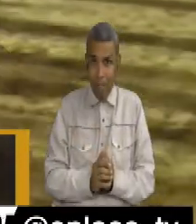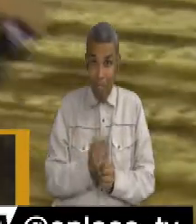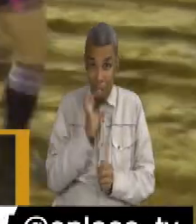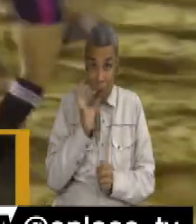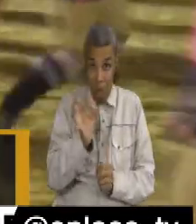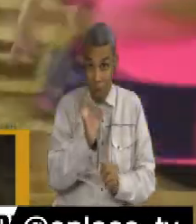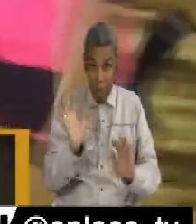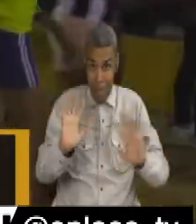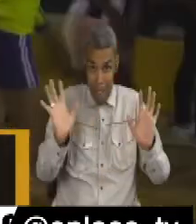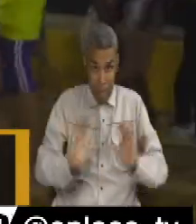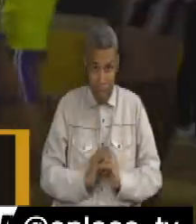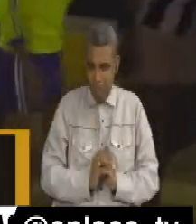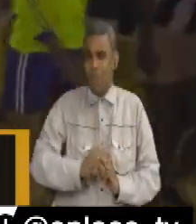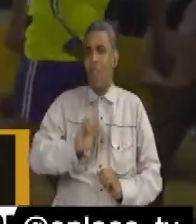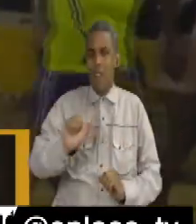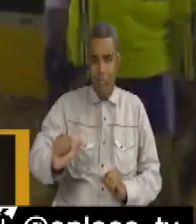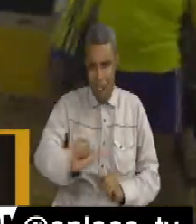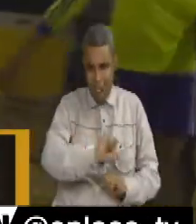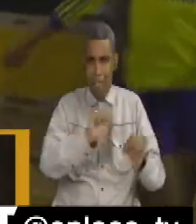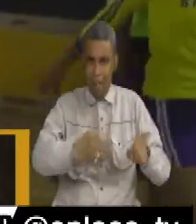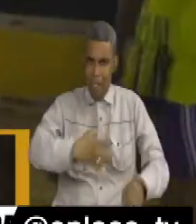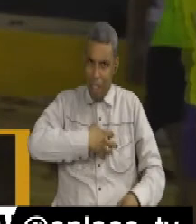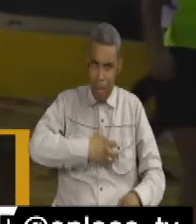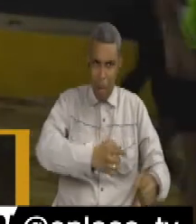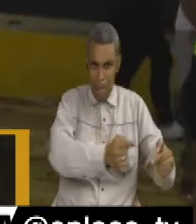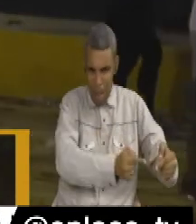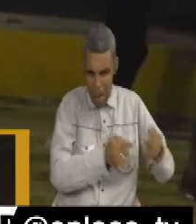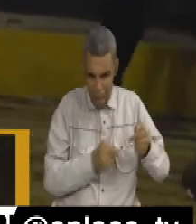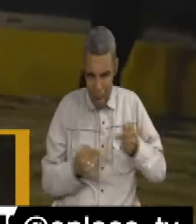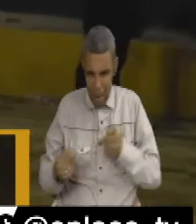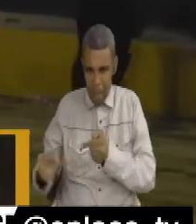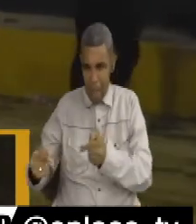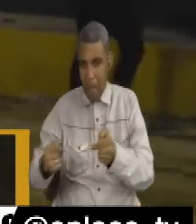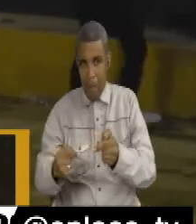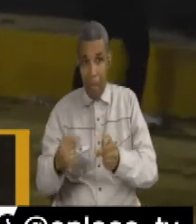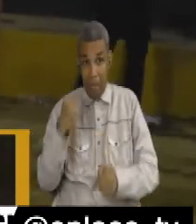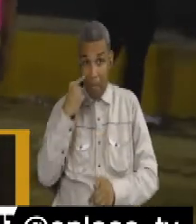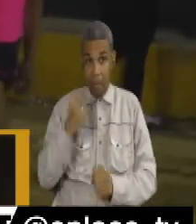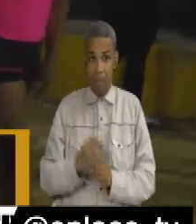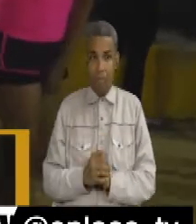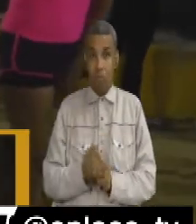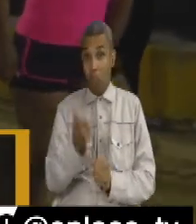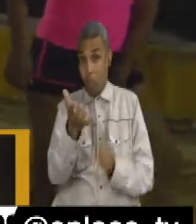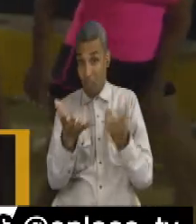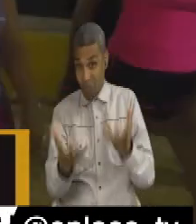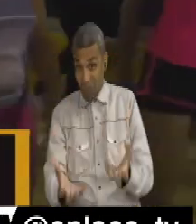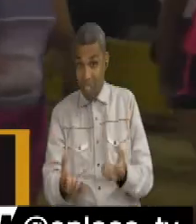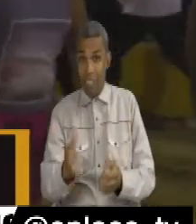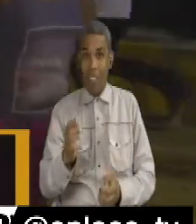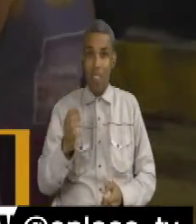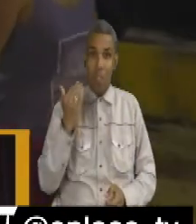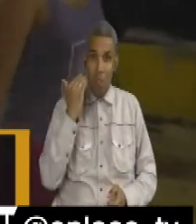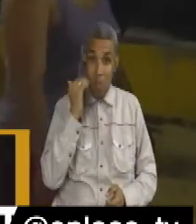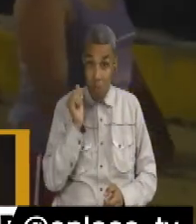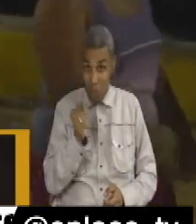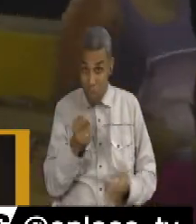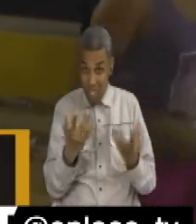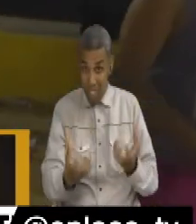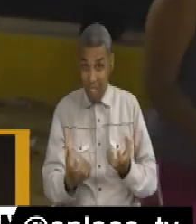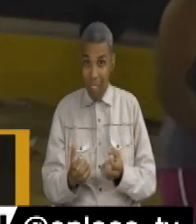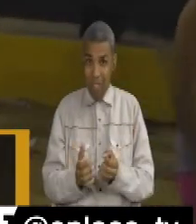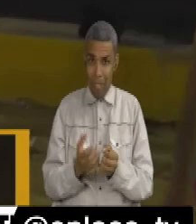género masculino. Está convocando a todas las mujeres de Barranca Bermeja que estén interesadas en participar en los